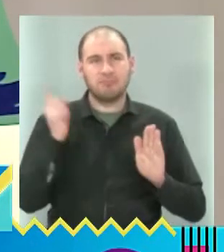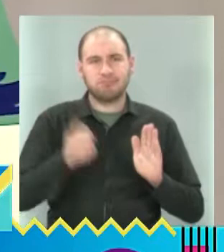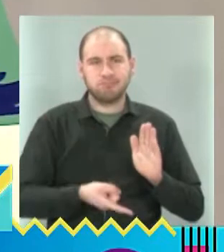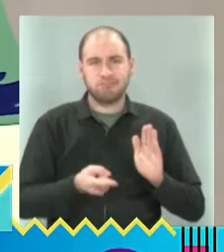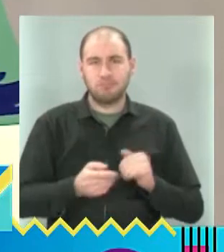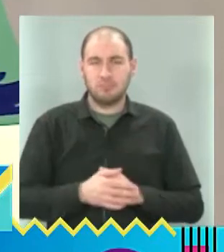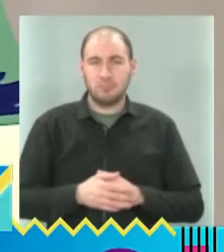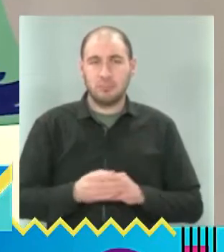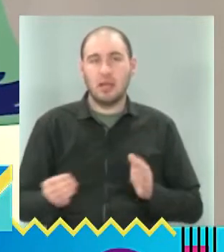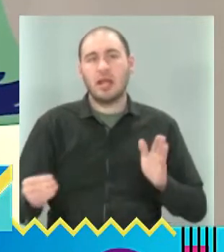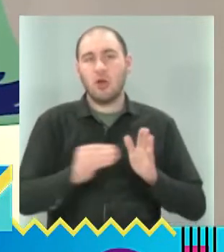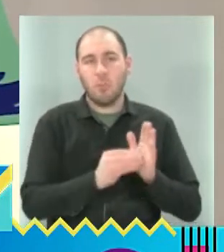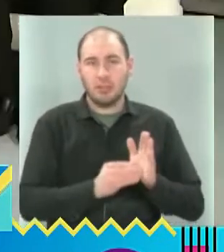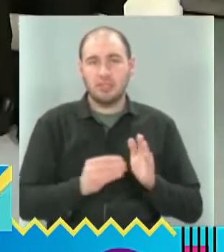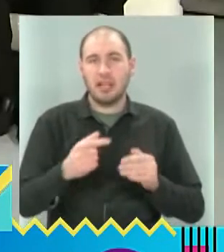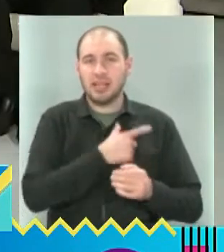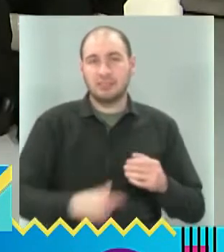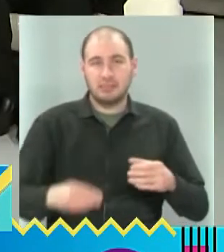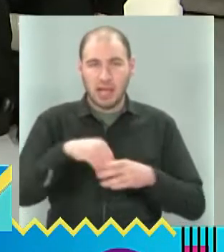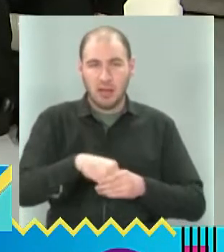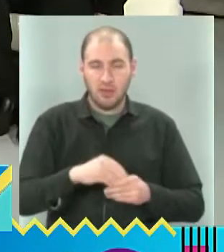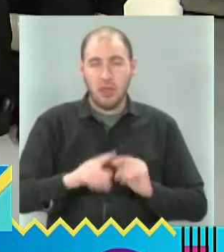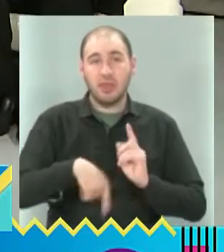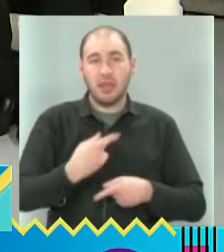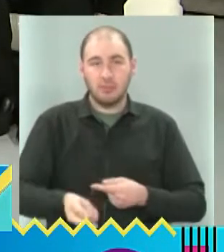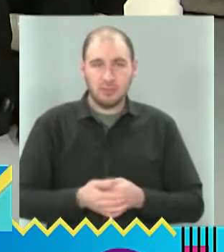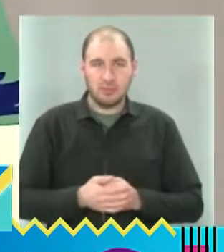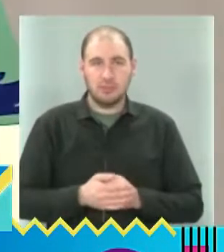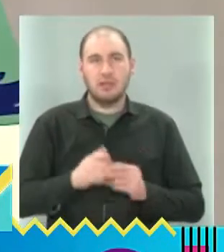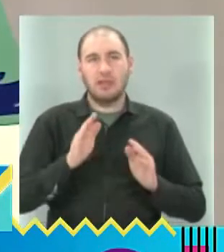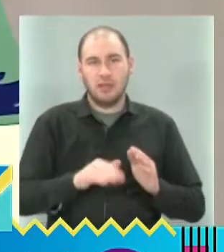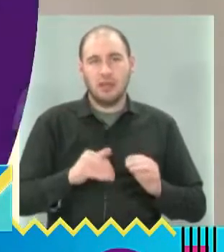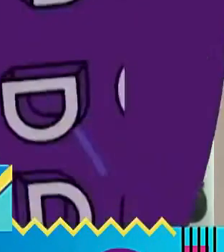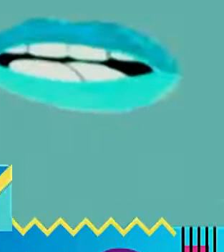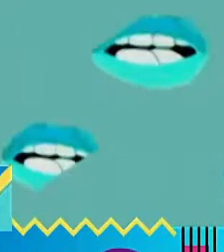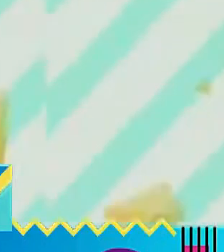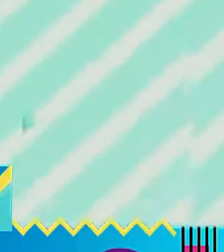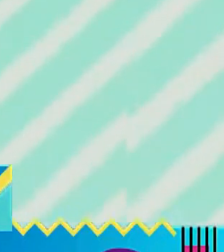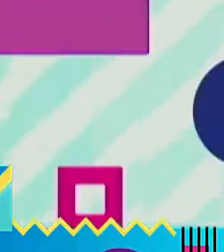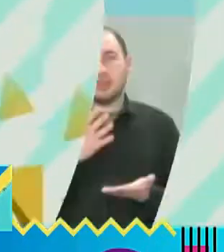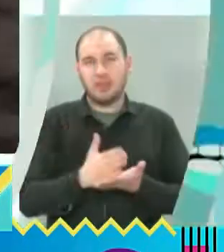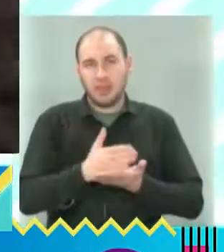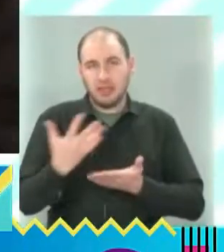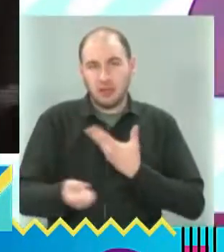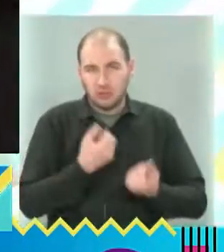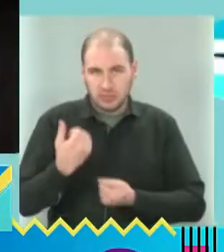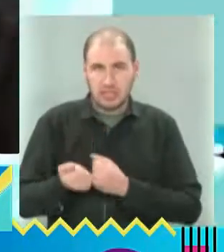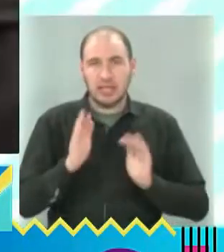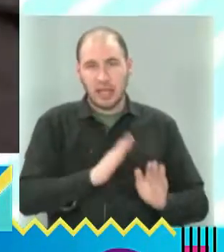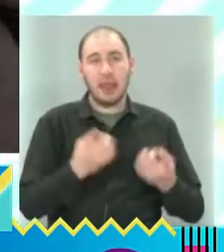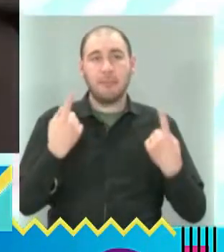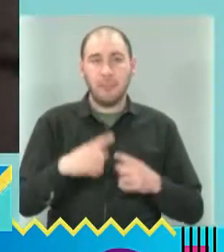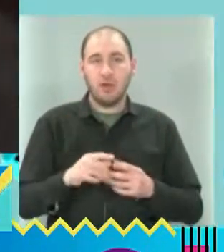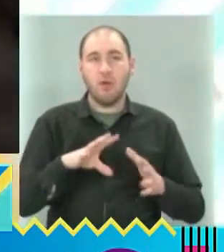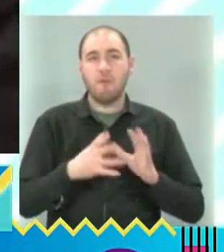establecidos de incorporación a la planta estatal, y después sí se van quedando por los derechos adquiridos y esas cosas, pero no logramos de